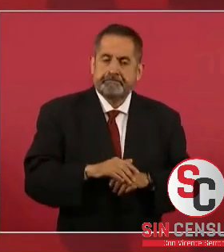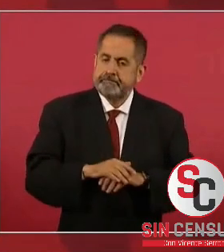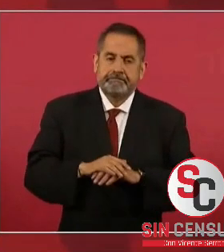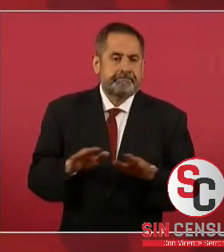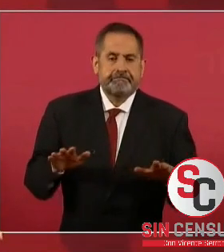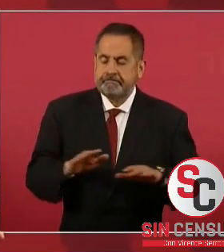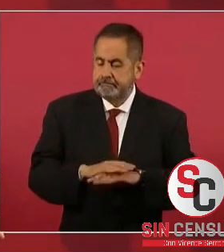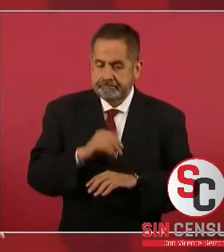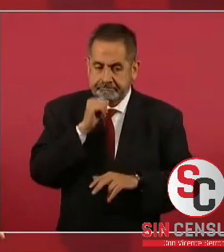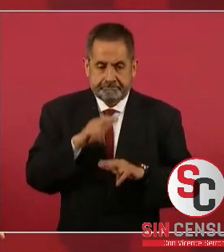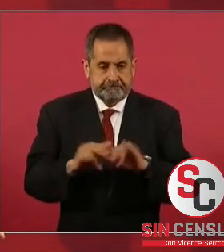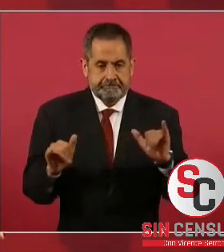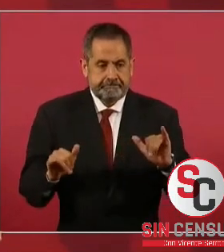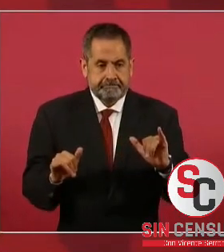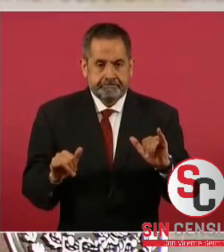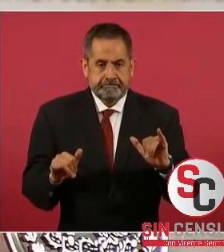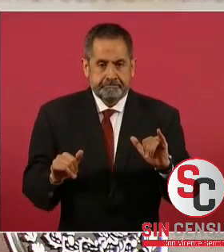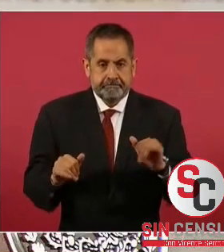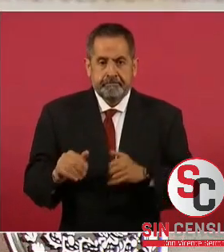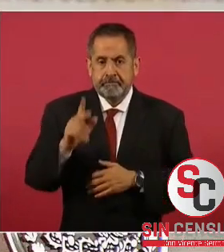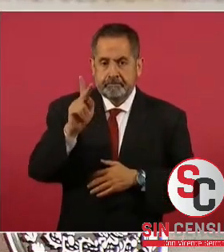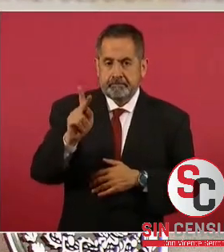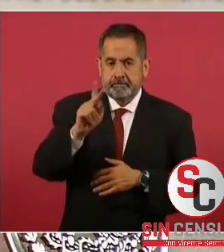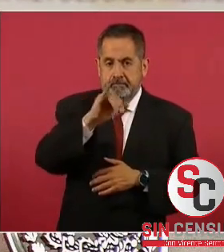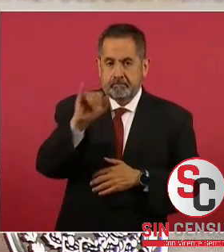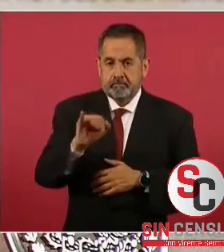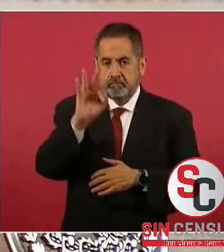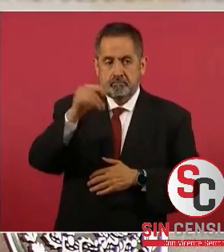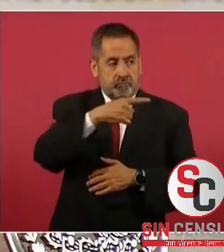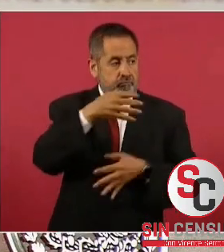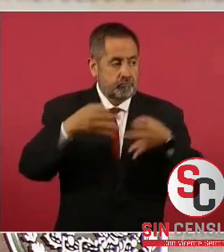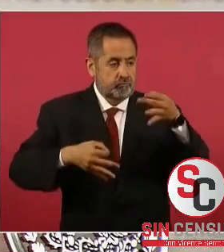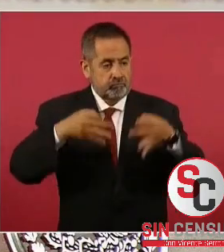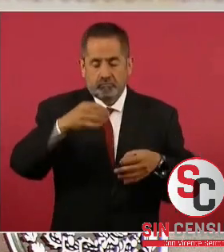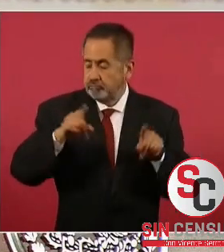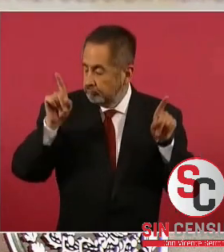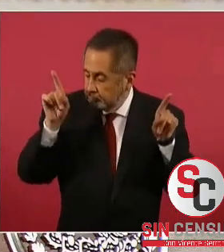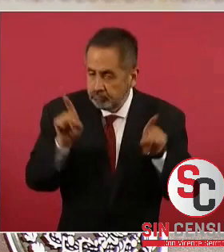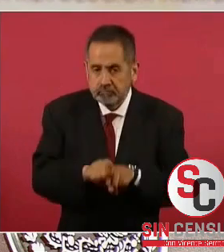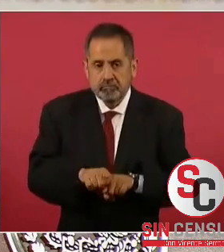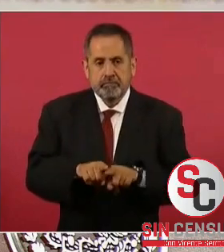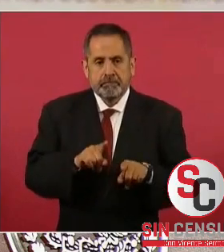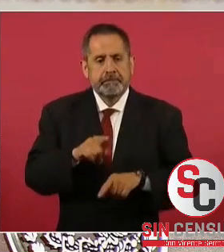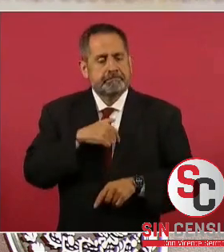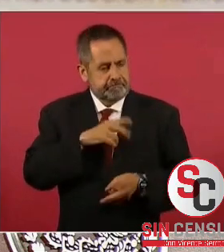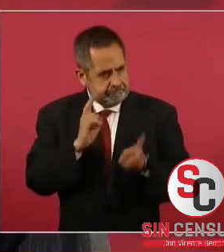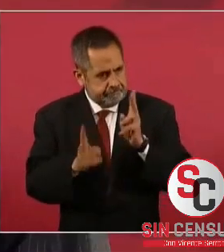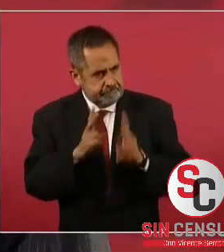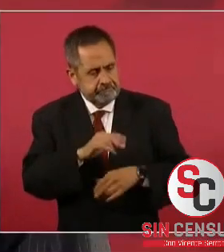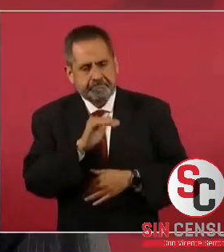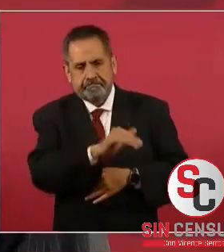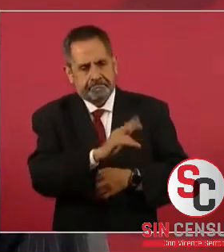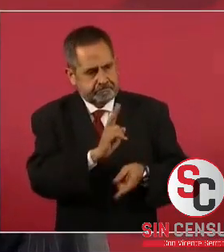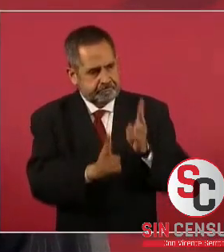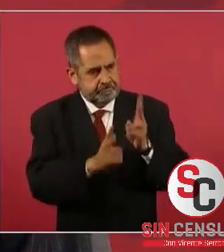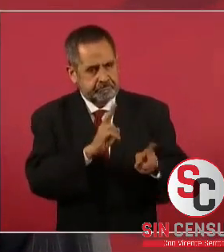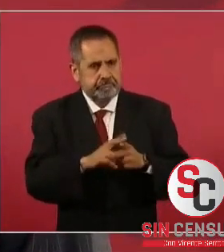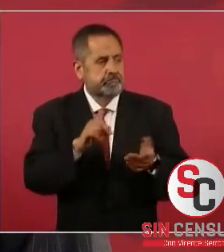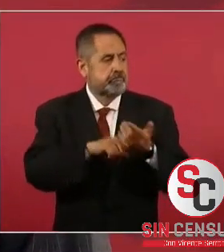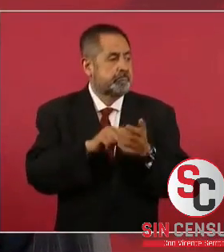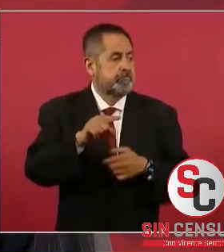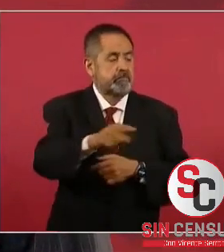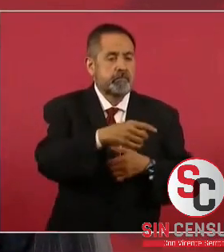la impunidad. Y el Poder Judicial, lo mismo, lo que hemos hablado, de jueces,